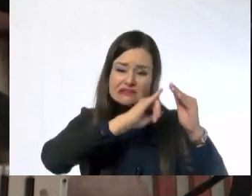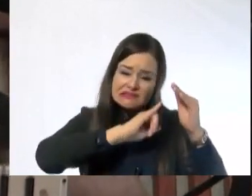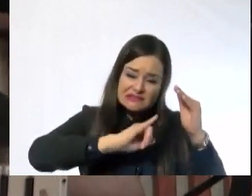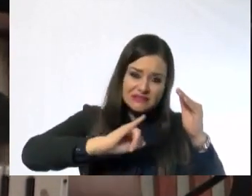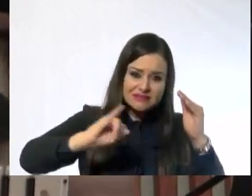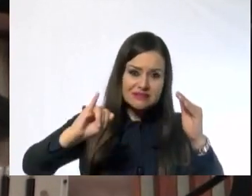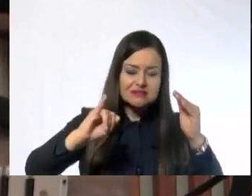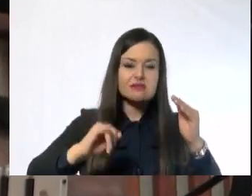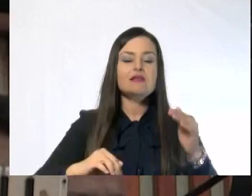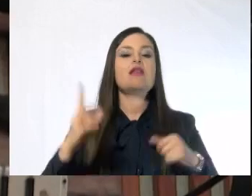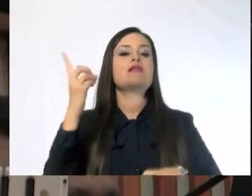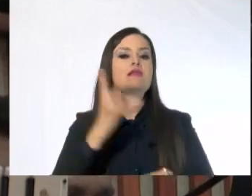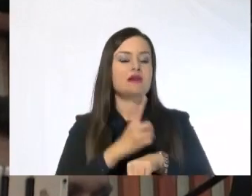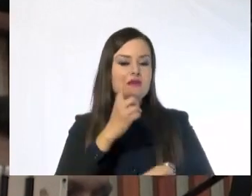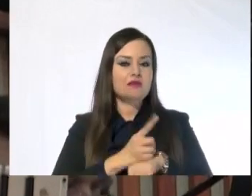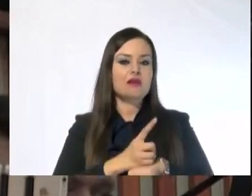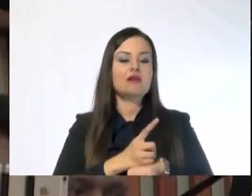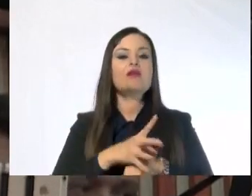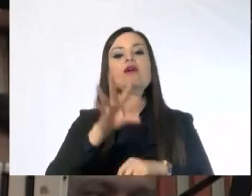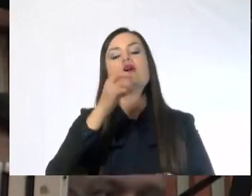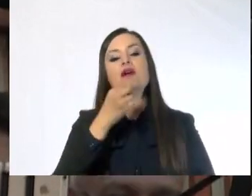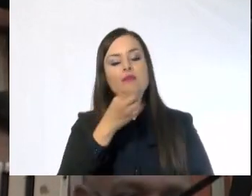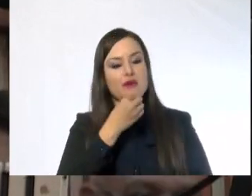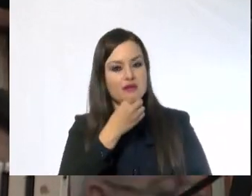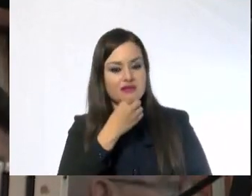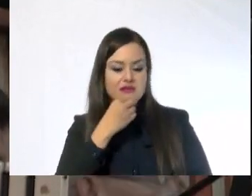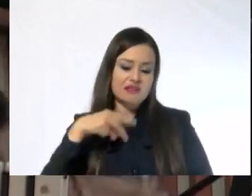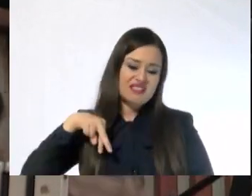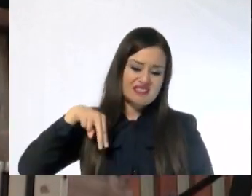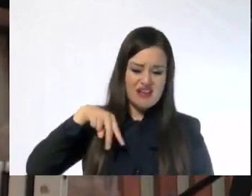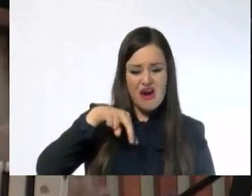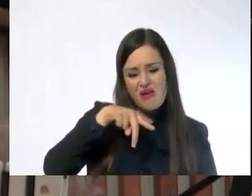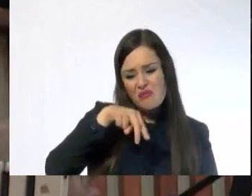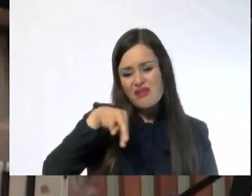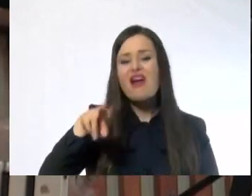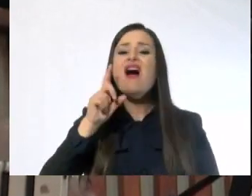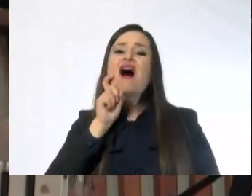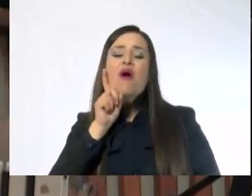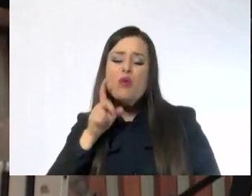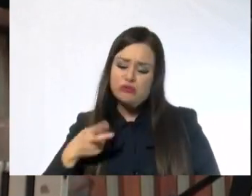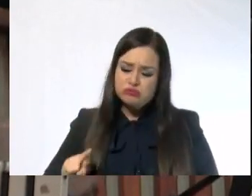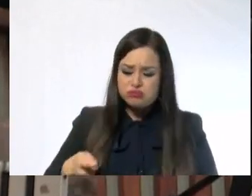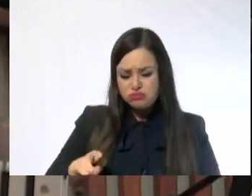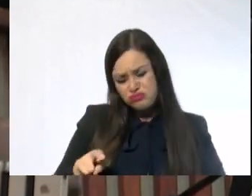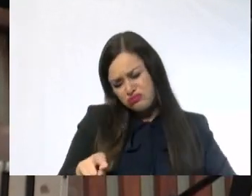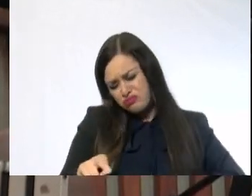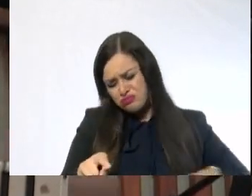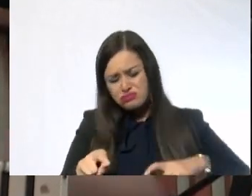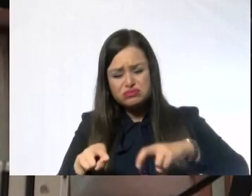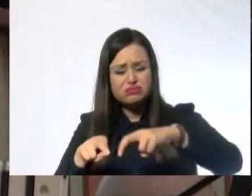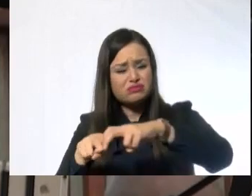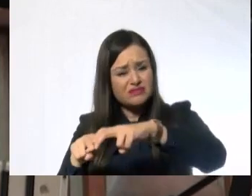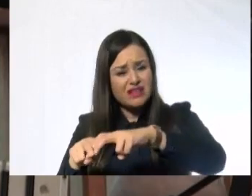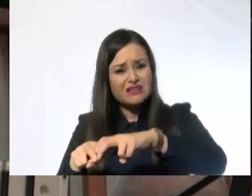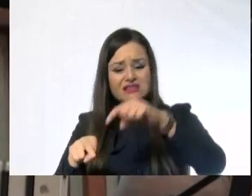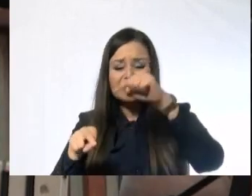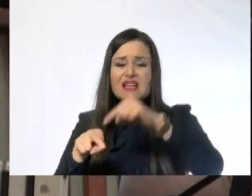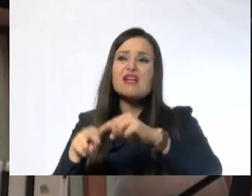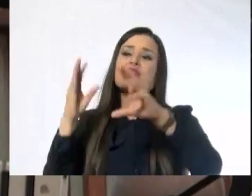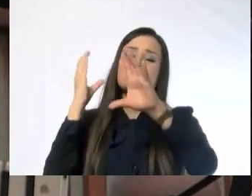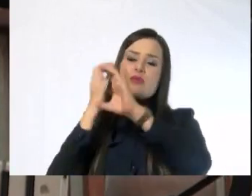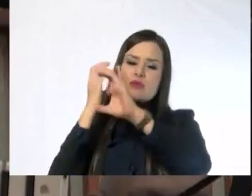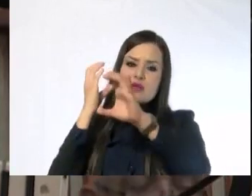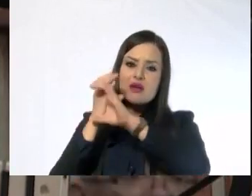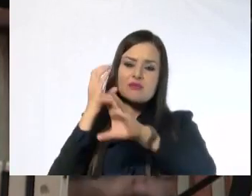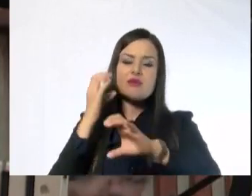julián debe caminar atravesar un arroyo llegar a la carretera a donde toma un transporte